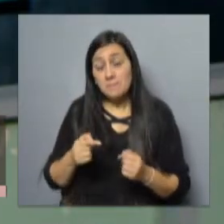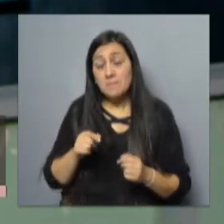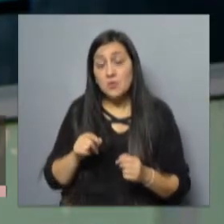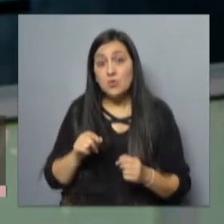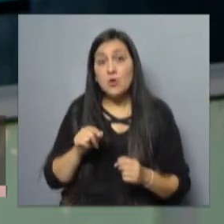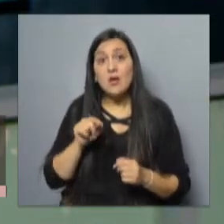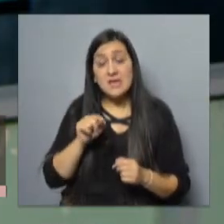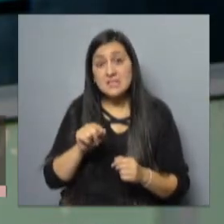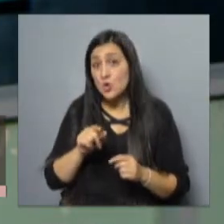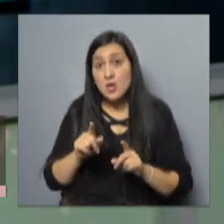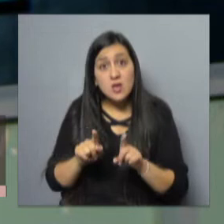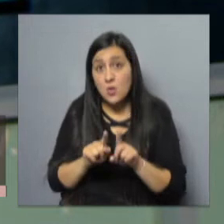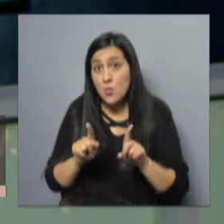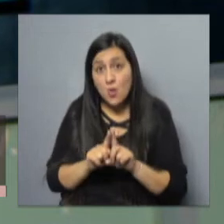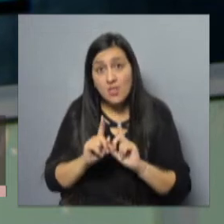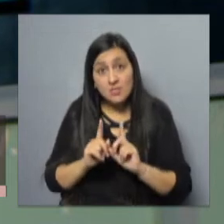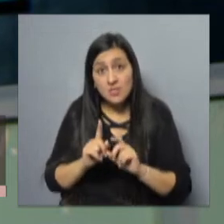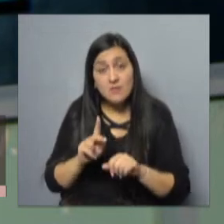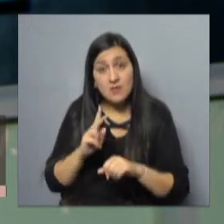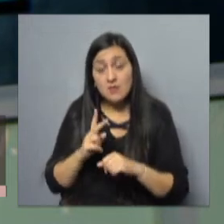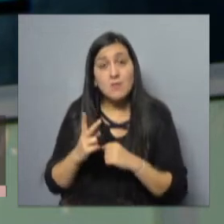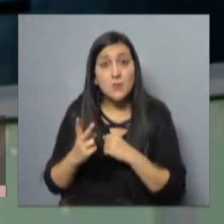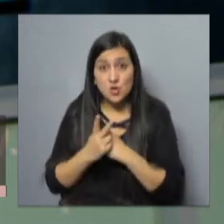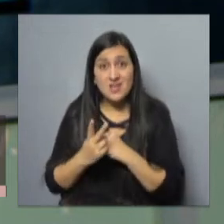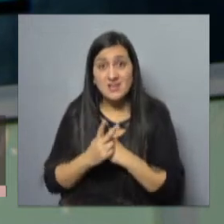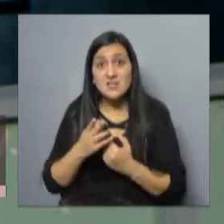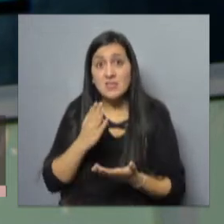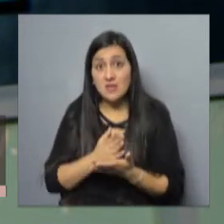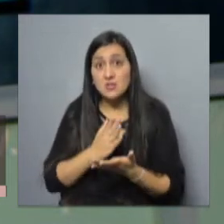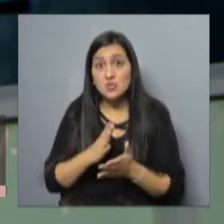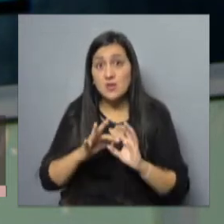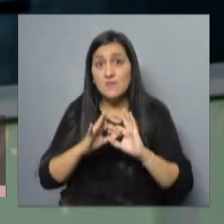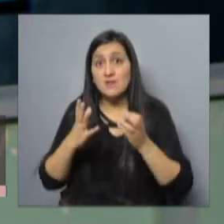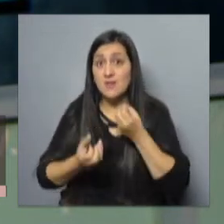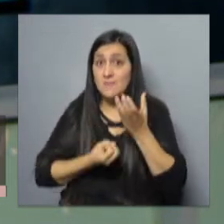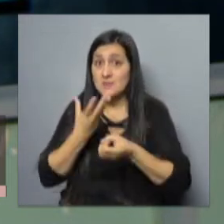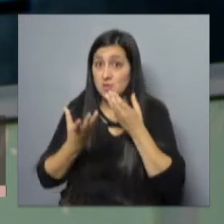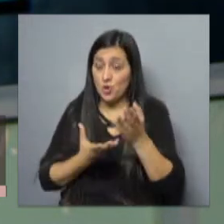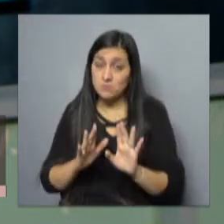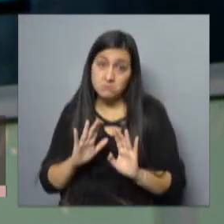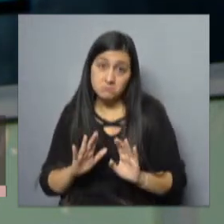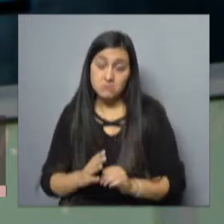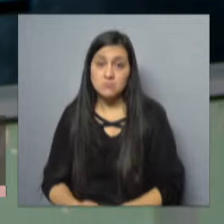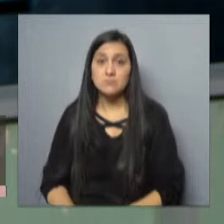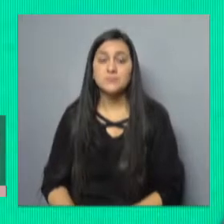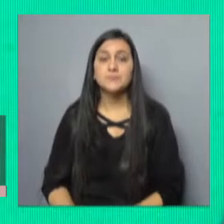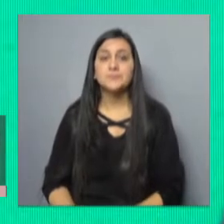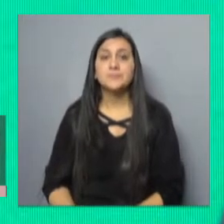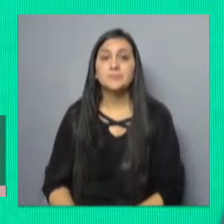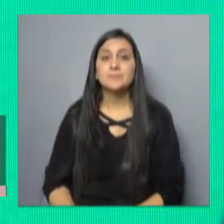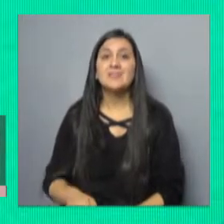debe ser protegido el derecho a la libertad de expresión hay algunos aspectos igual a la de la